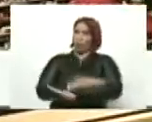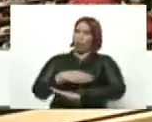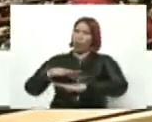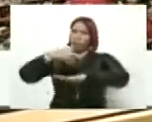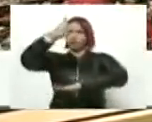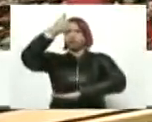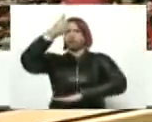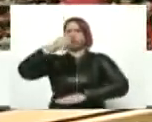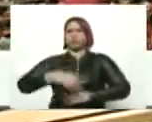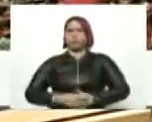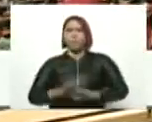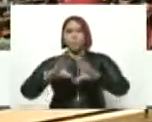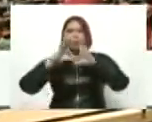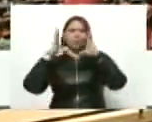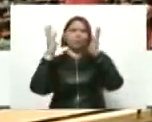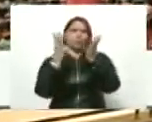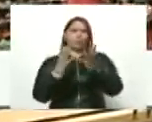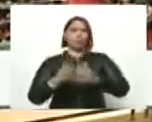mundo.